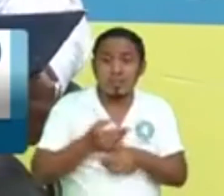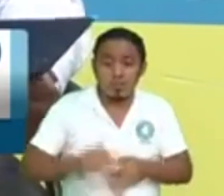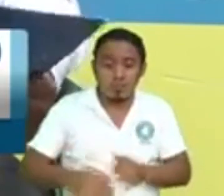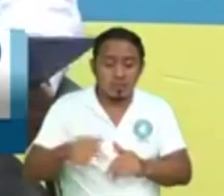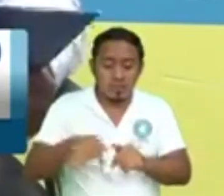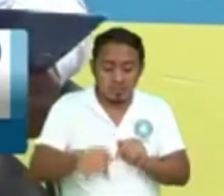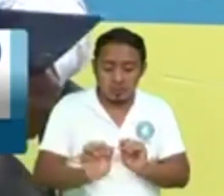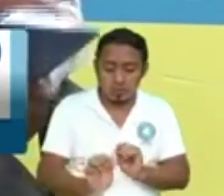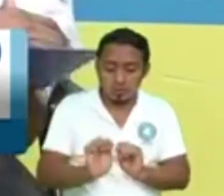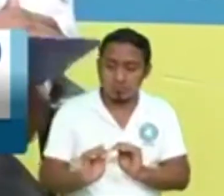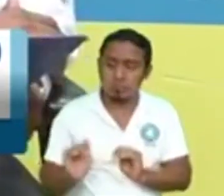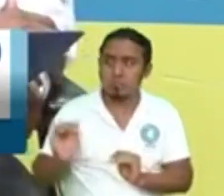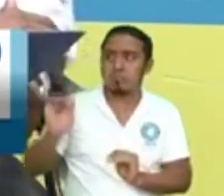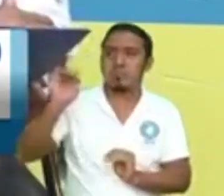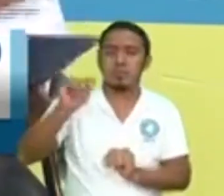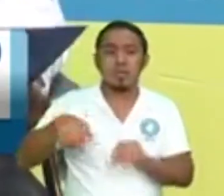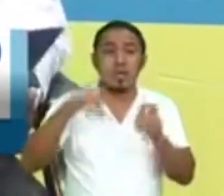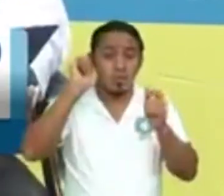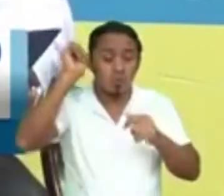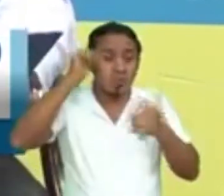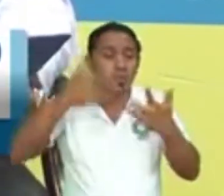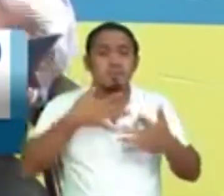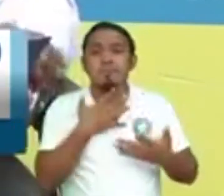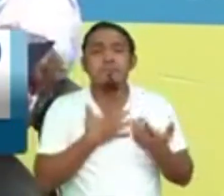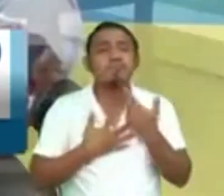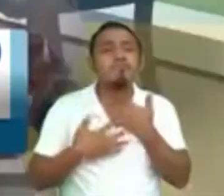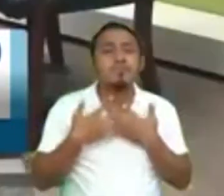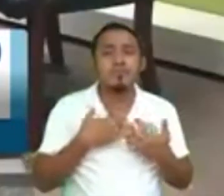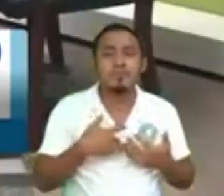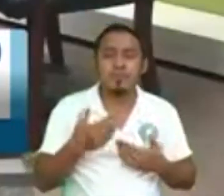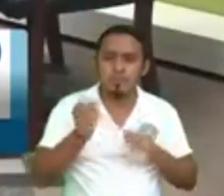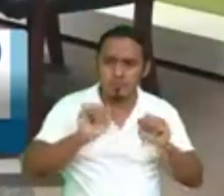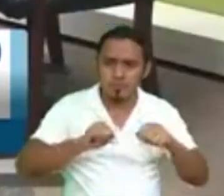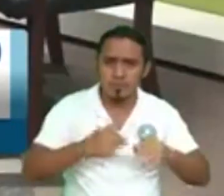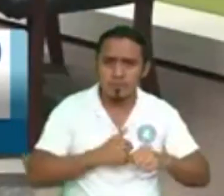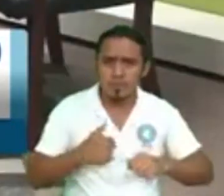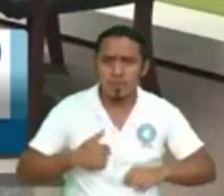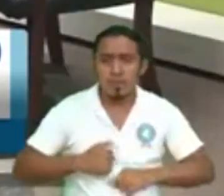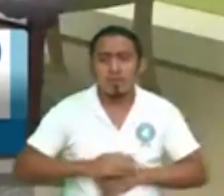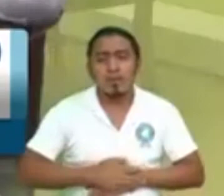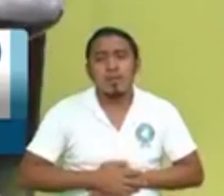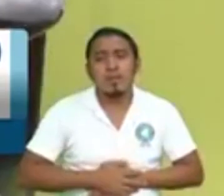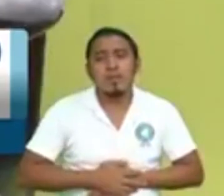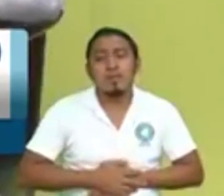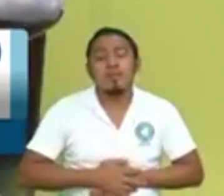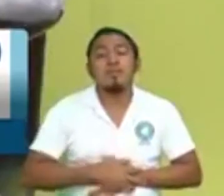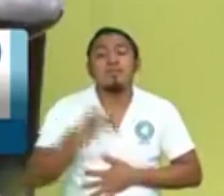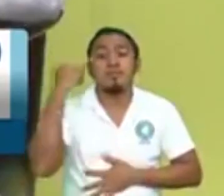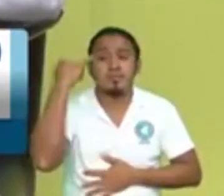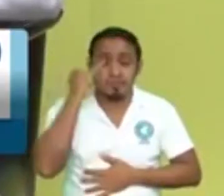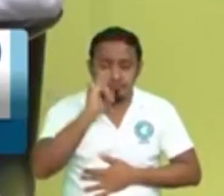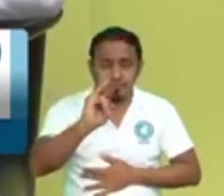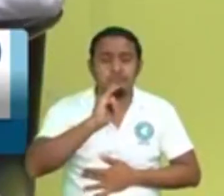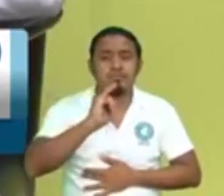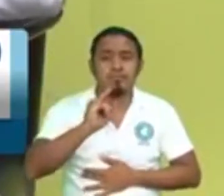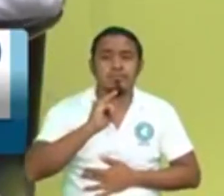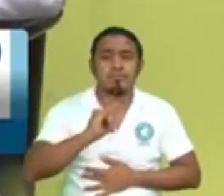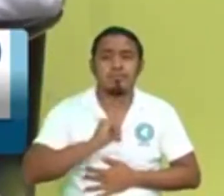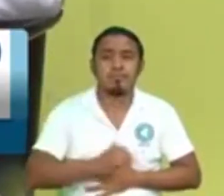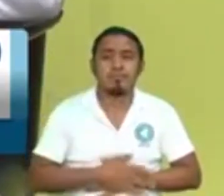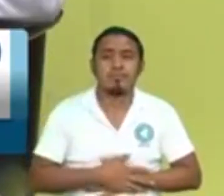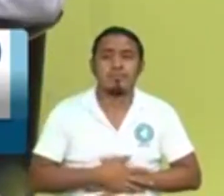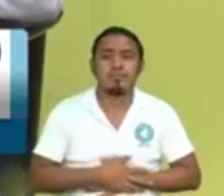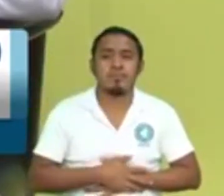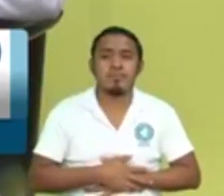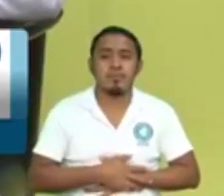de que su madre tomaba, pues. Eso predispone a ser una persona alcohólica. Sí, de hecho genéticamente sí, aunque sea